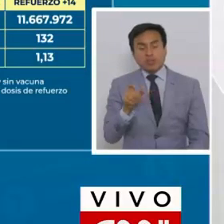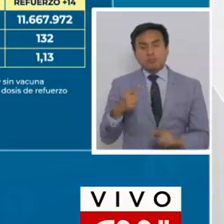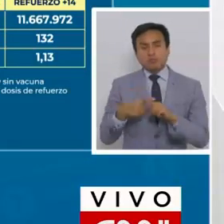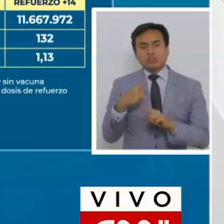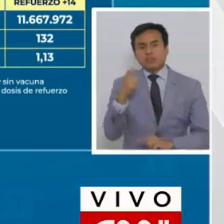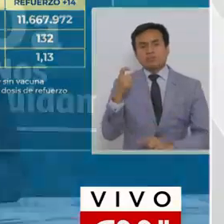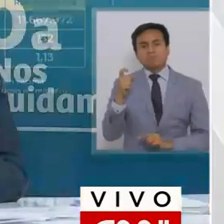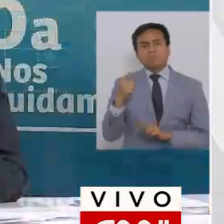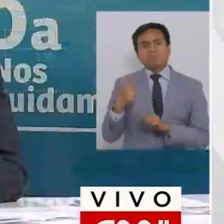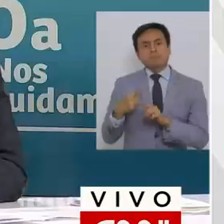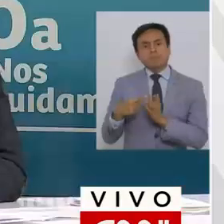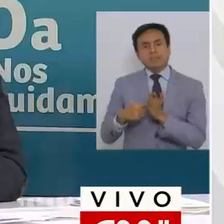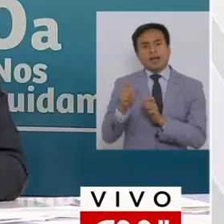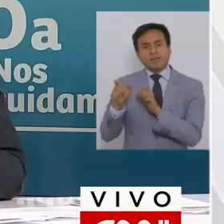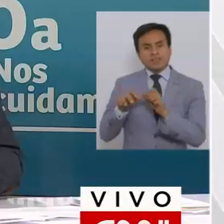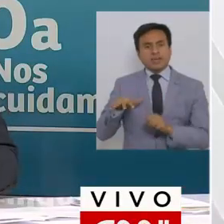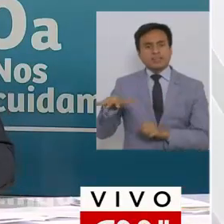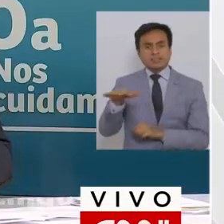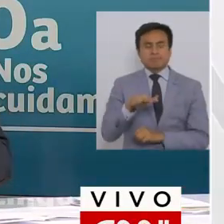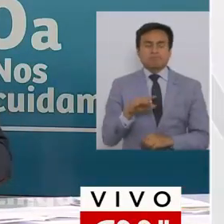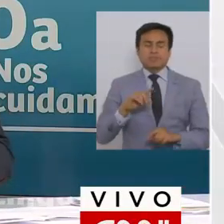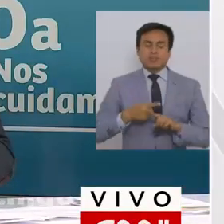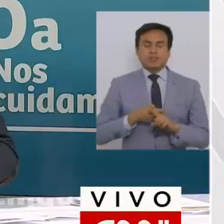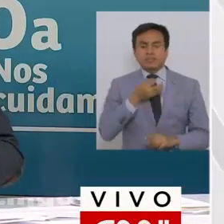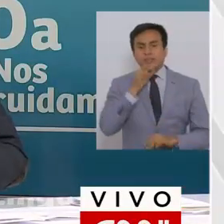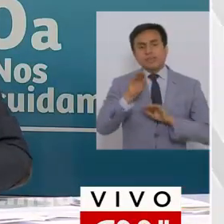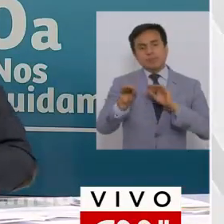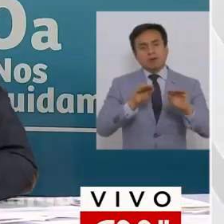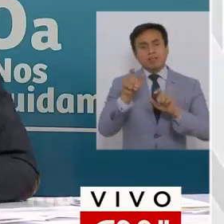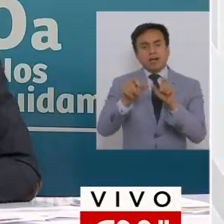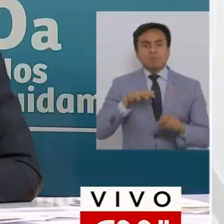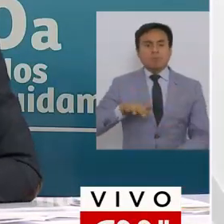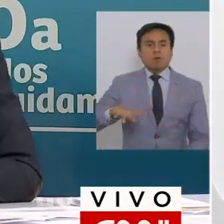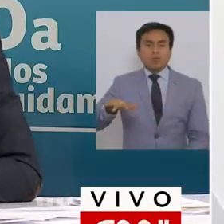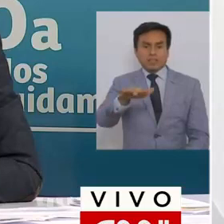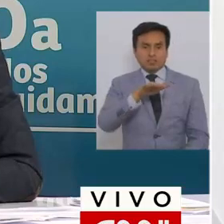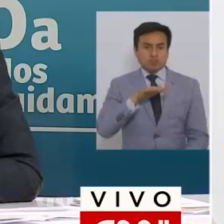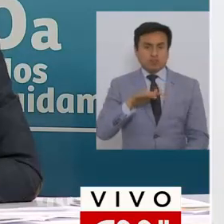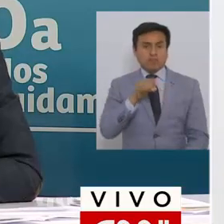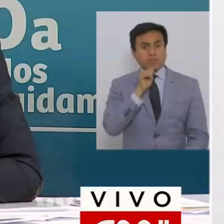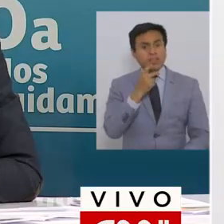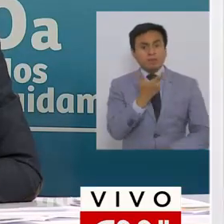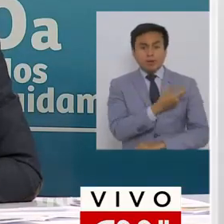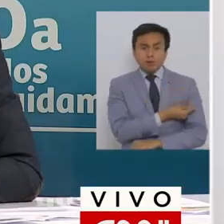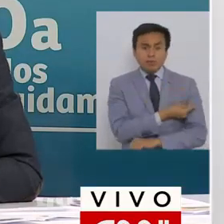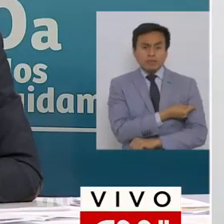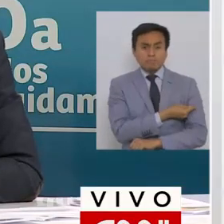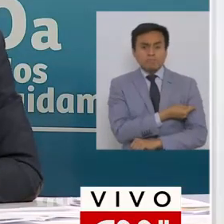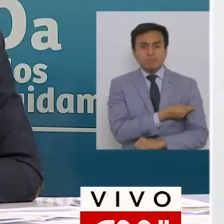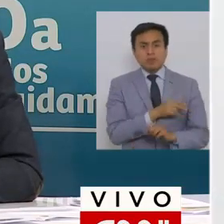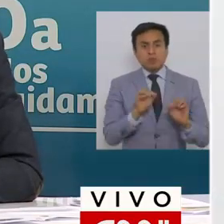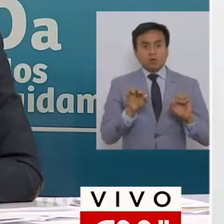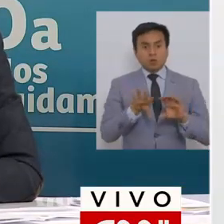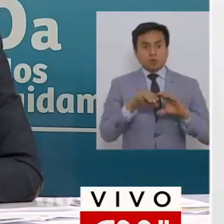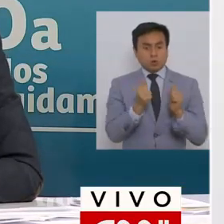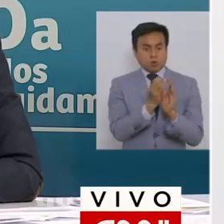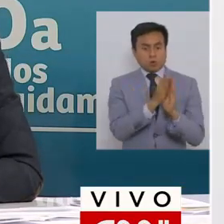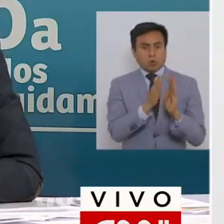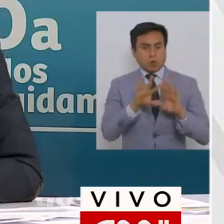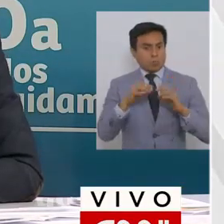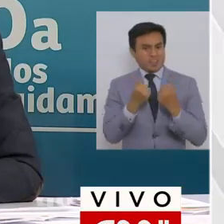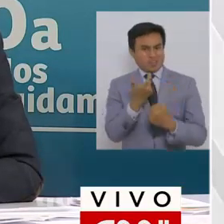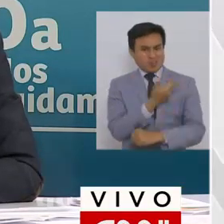100.000 habitantes. Una vez más reiteramos nuestro llamado a la población que aún no se ha vacunado o que no ha completado su esquema de